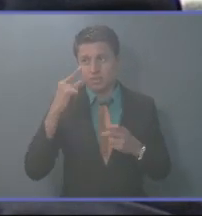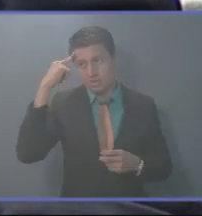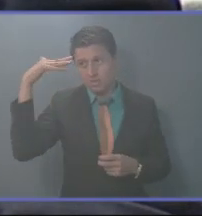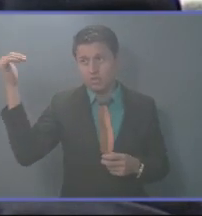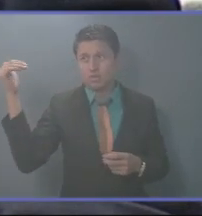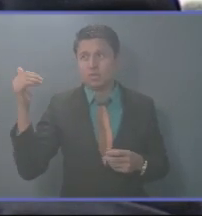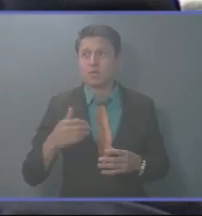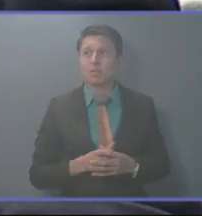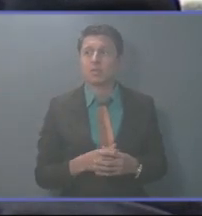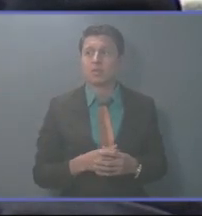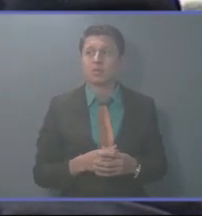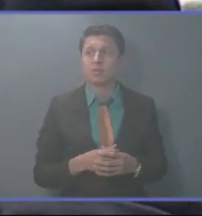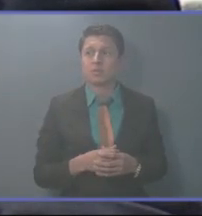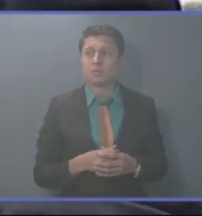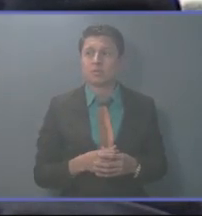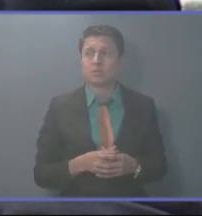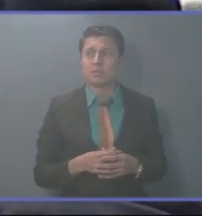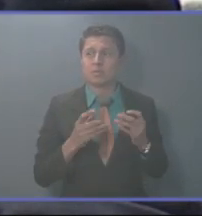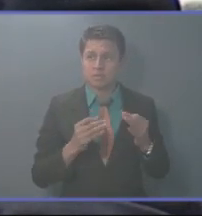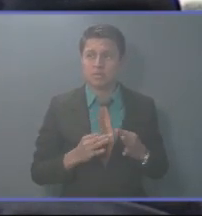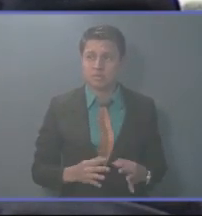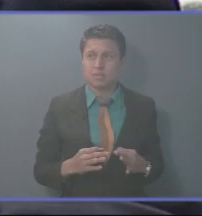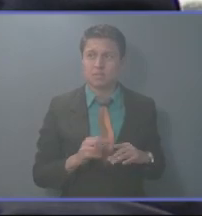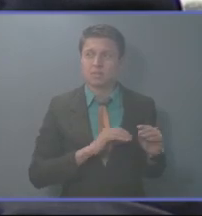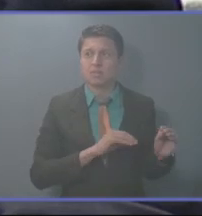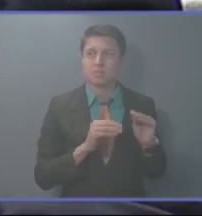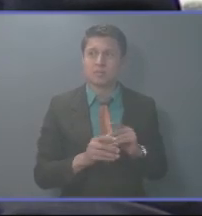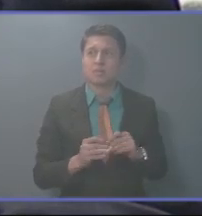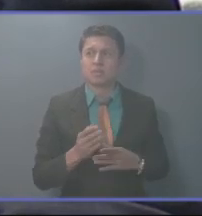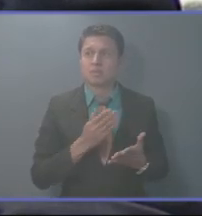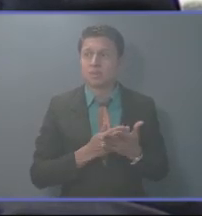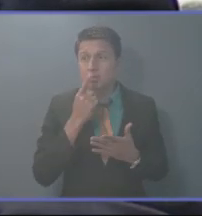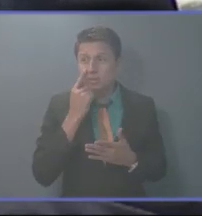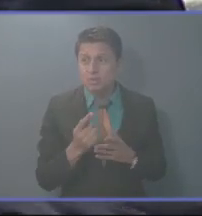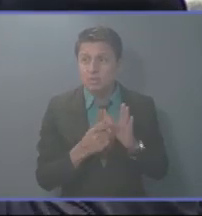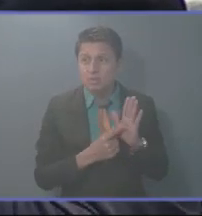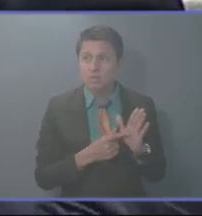podría generarse ante la posibilidad de revisar todos los